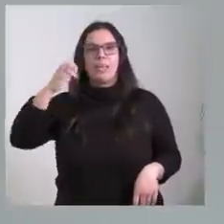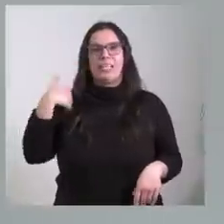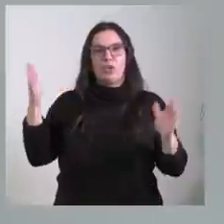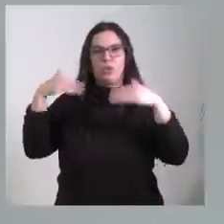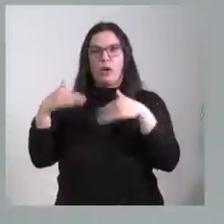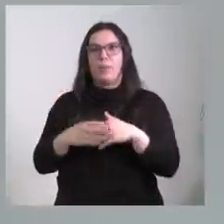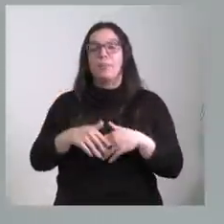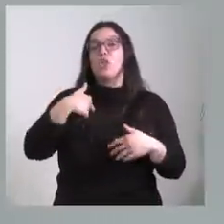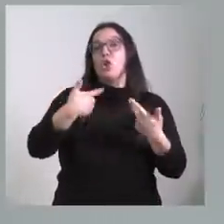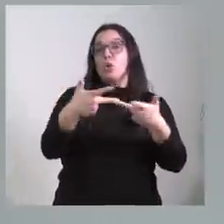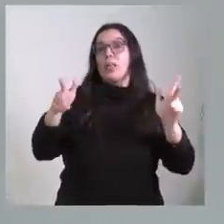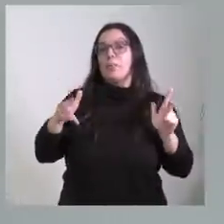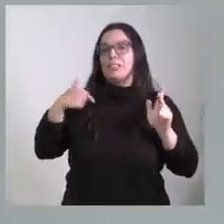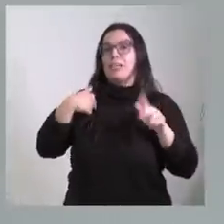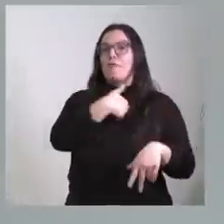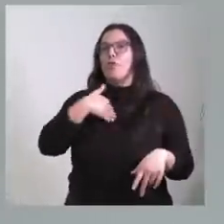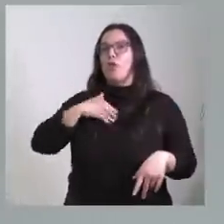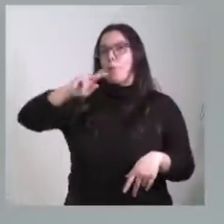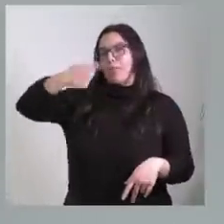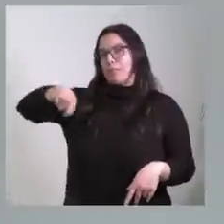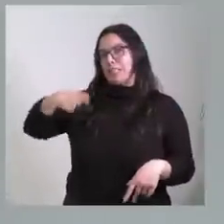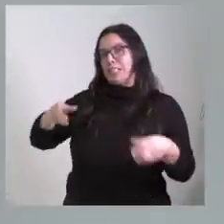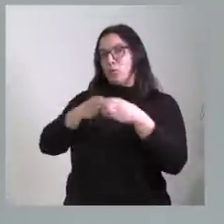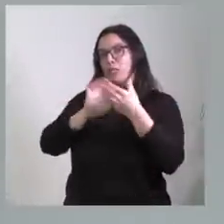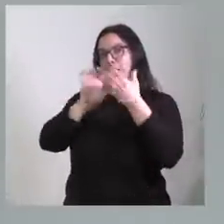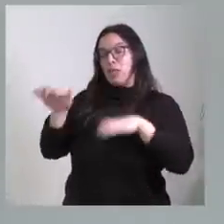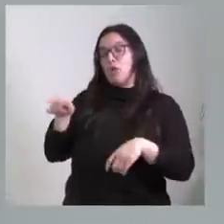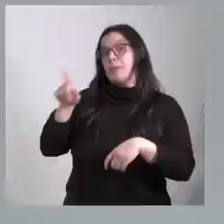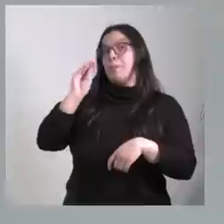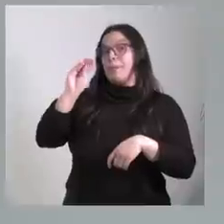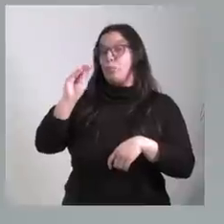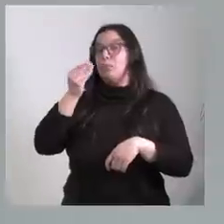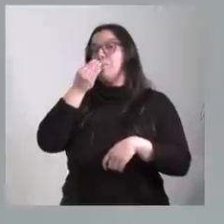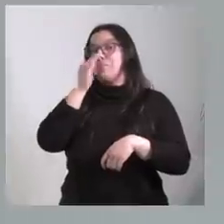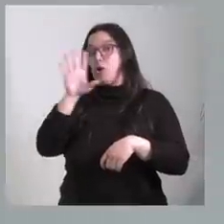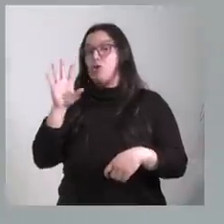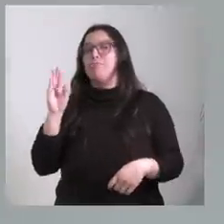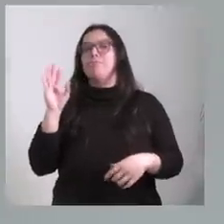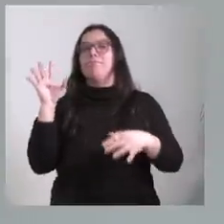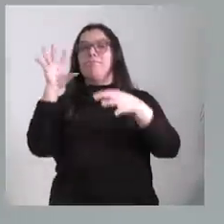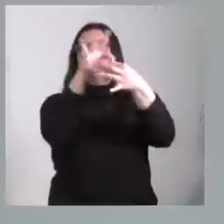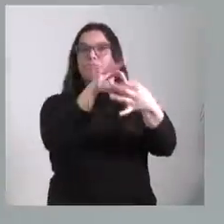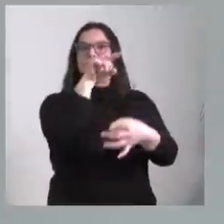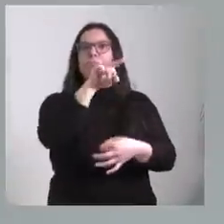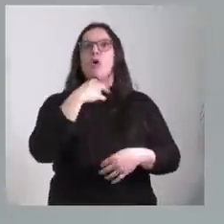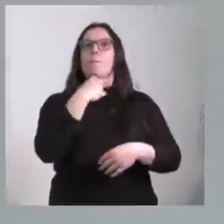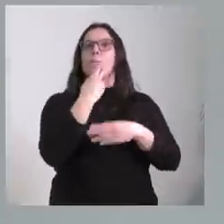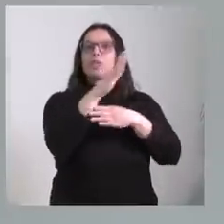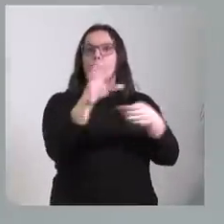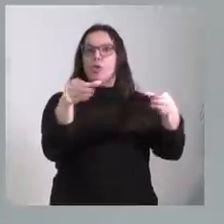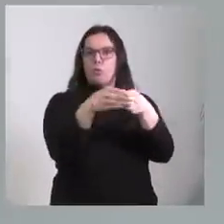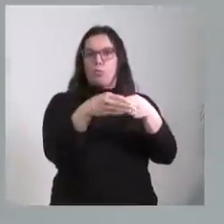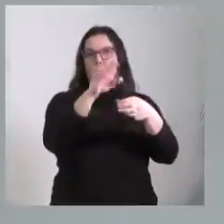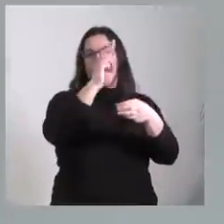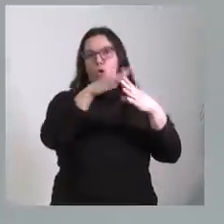en esta rueda de prensa comparezco como vicepresidente de la junta de Castilla y león esa pregunta lo correcto es que usted es la formulará al portavoz del grupo